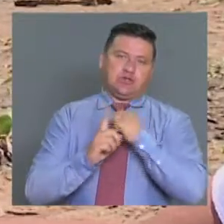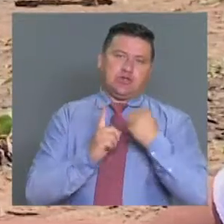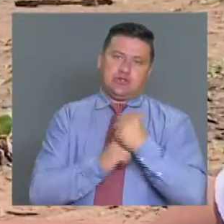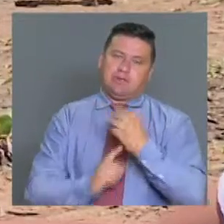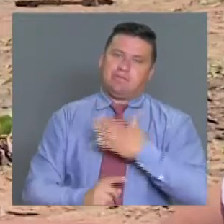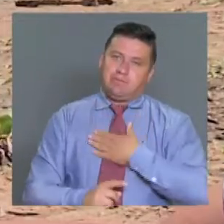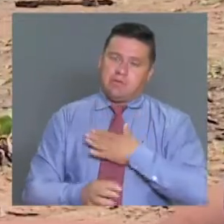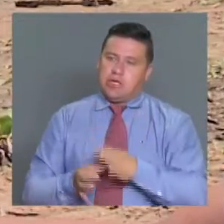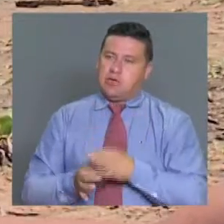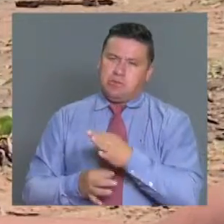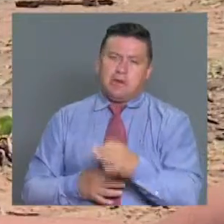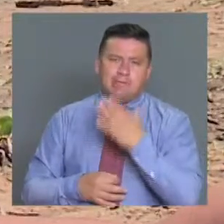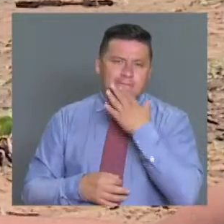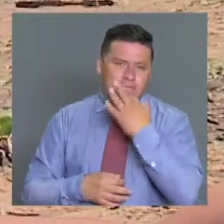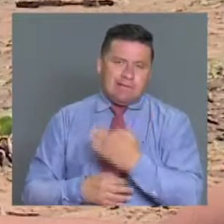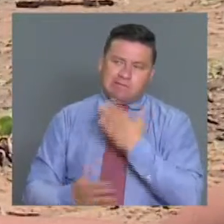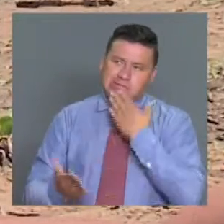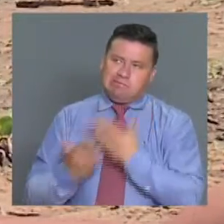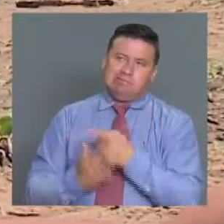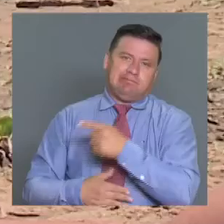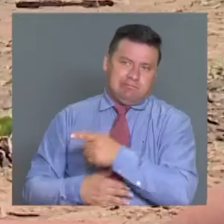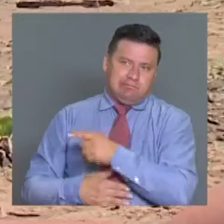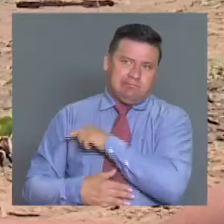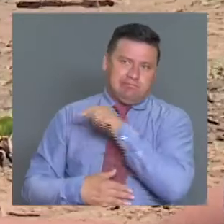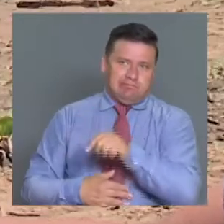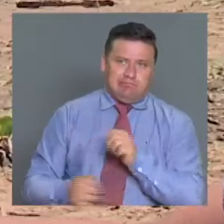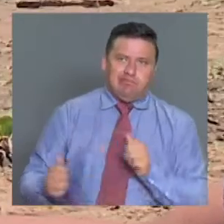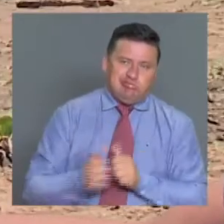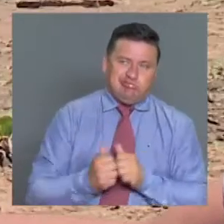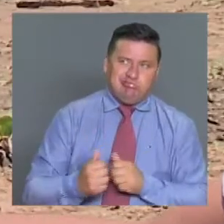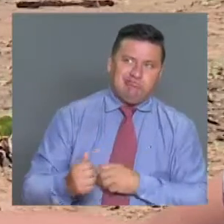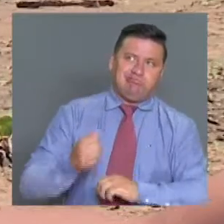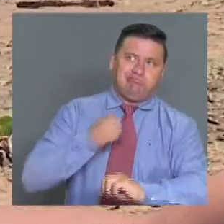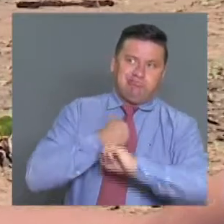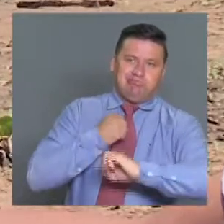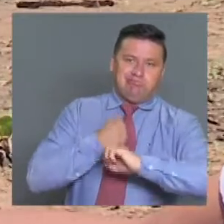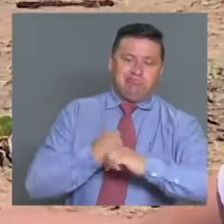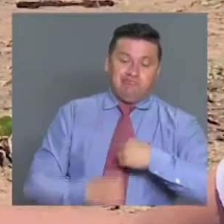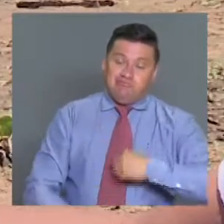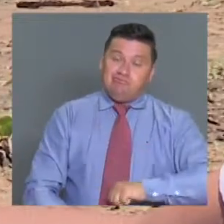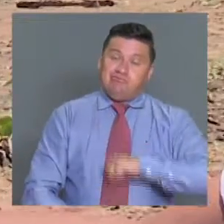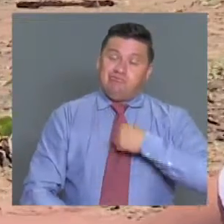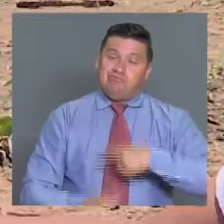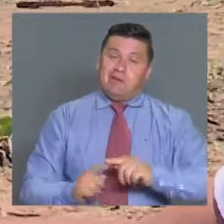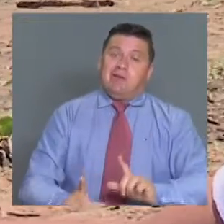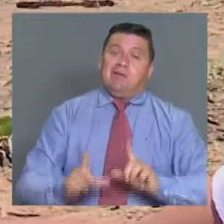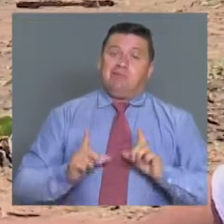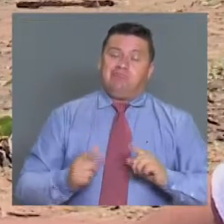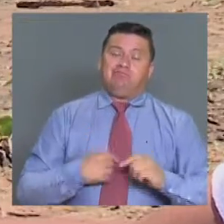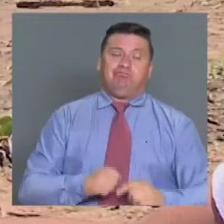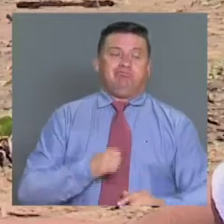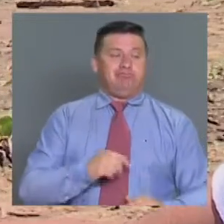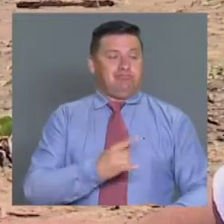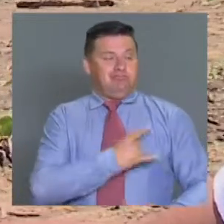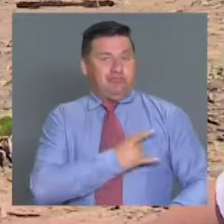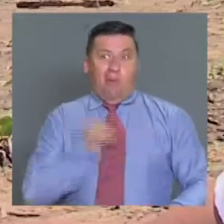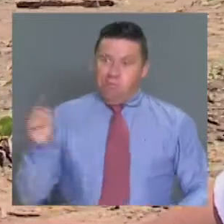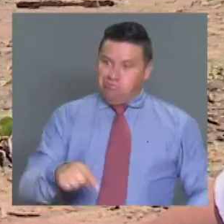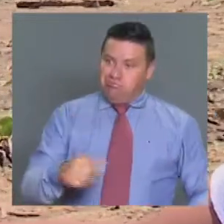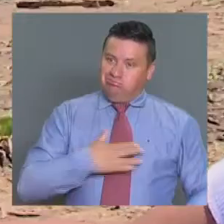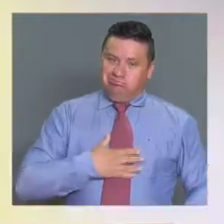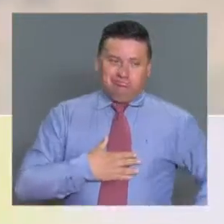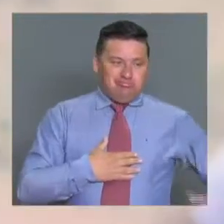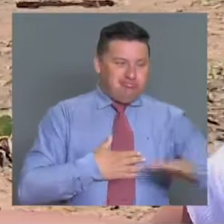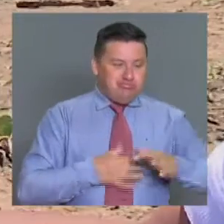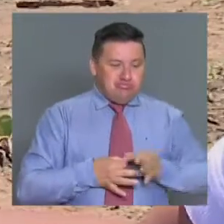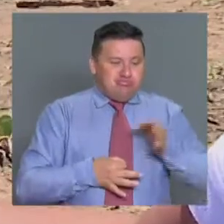en nuestro municipio y veras que agradecemos de que estén aquí con nosotros y como egresada me enorgullece verdad que me enorgullece mucho de que mi universidad esté aquí